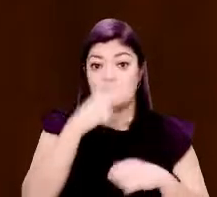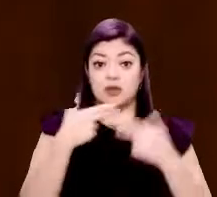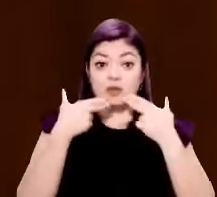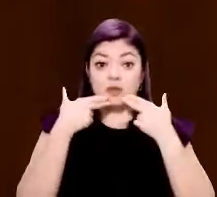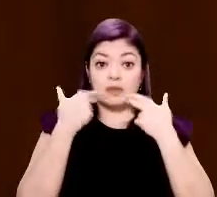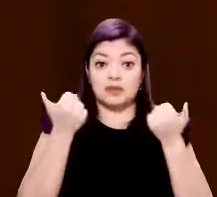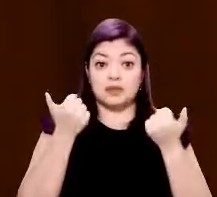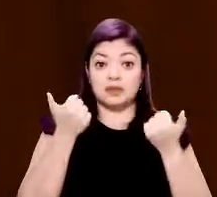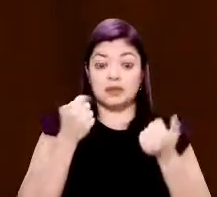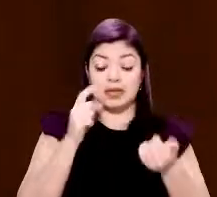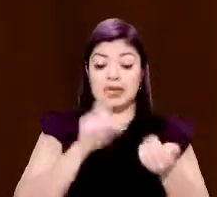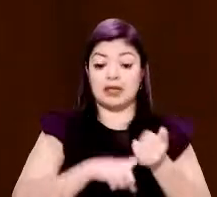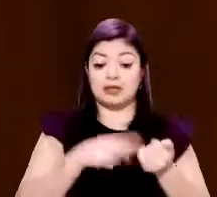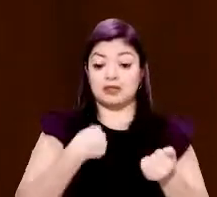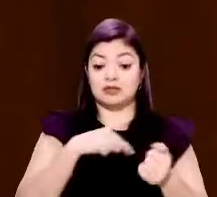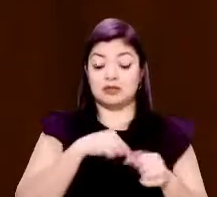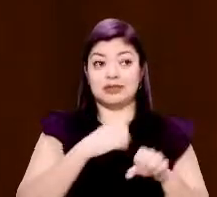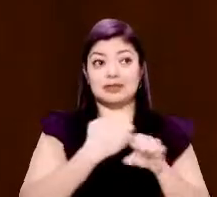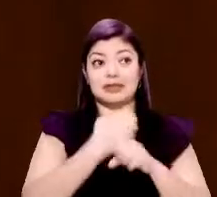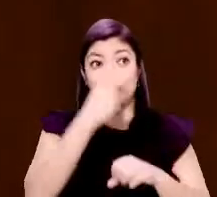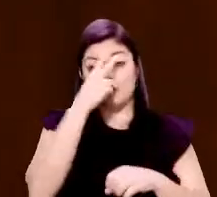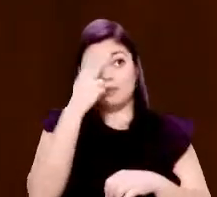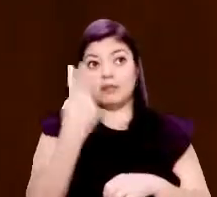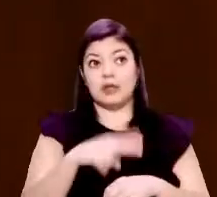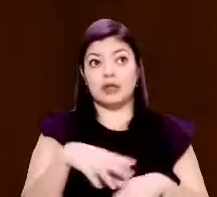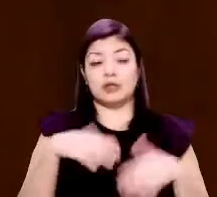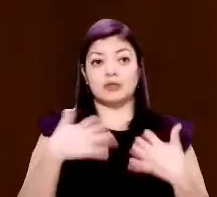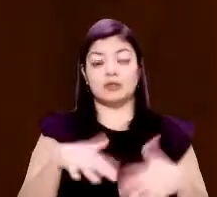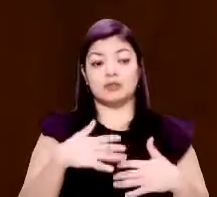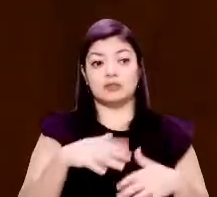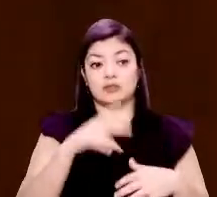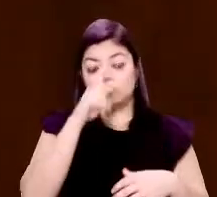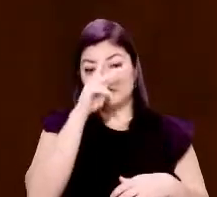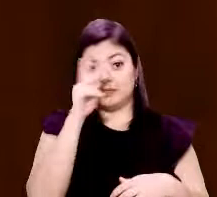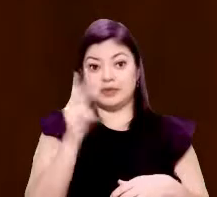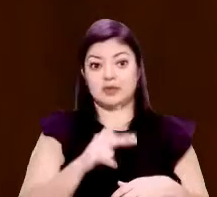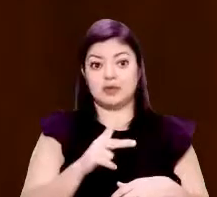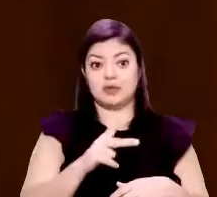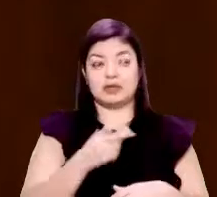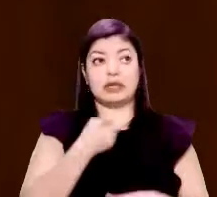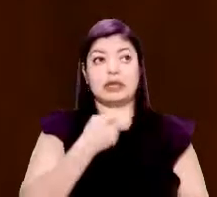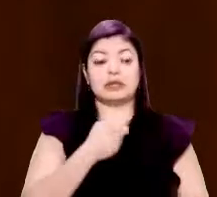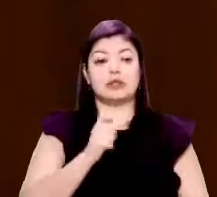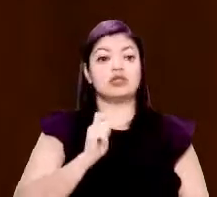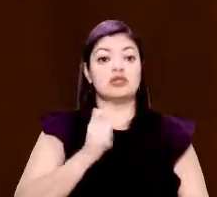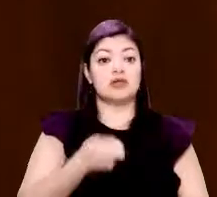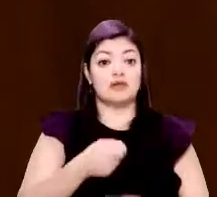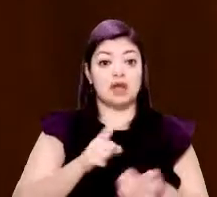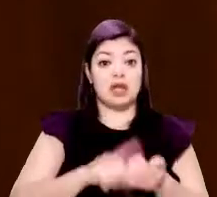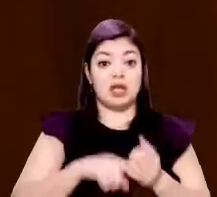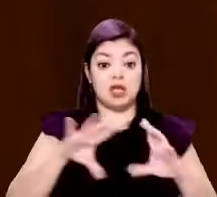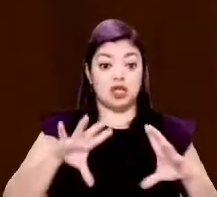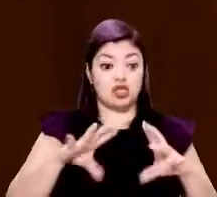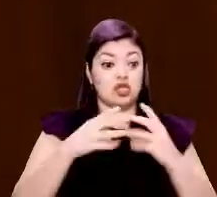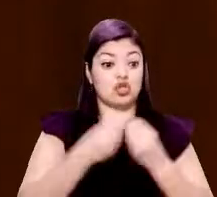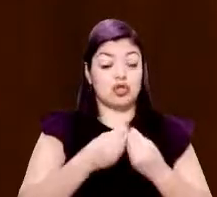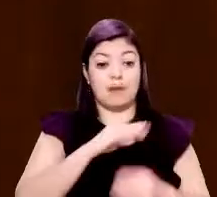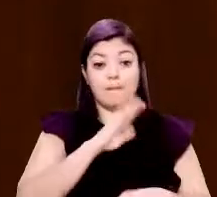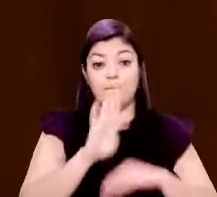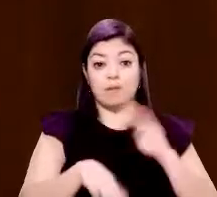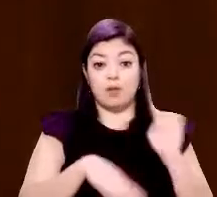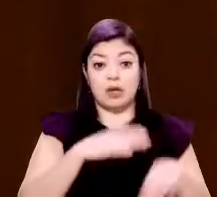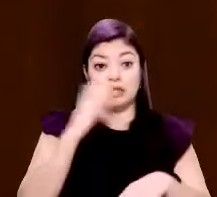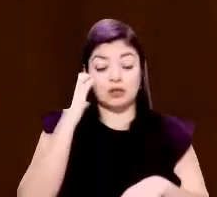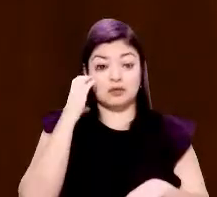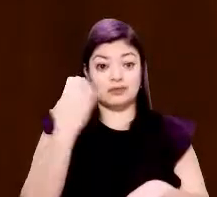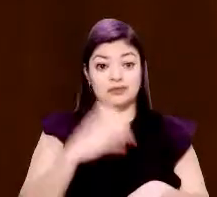posicionándonos como la entidad con las cifras más desalentadoras. Esto significa que del total de muertes violentas que